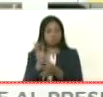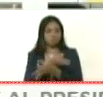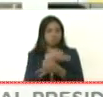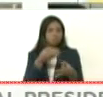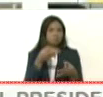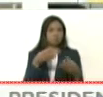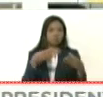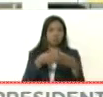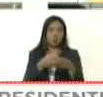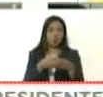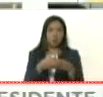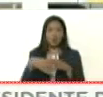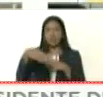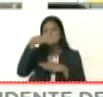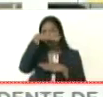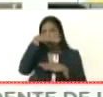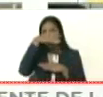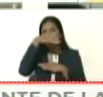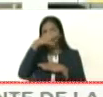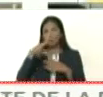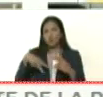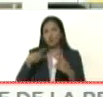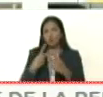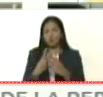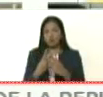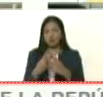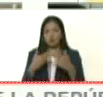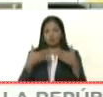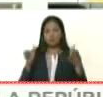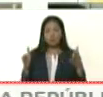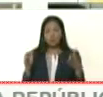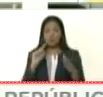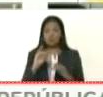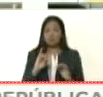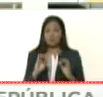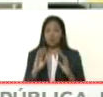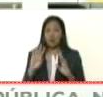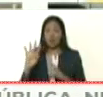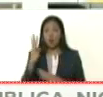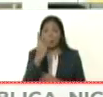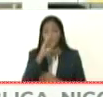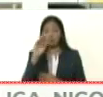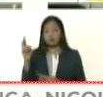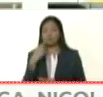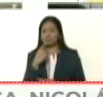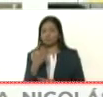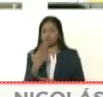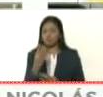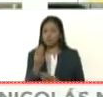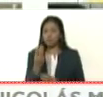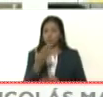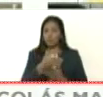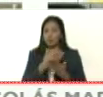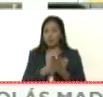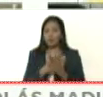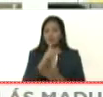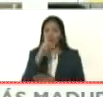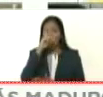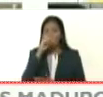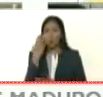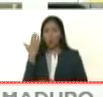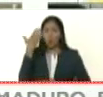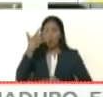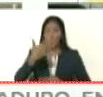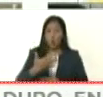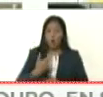el grupo terrorista Voluntad Popular. En la Cuarta República se decía mucho, los que ya tenemos algunos años, se decía mucho